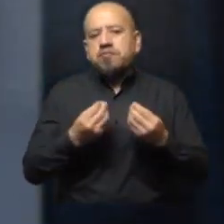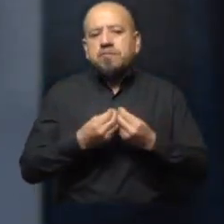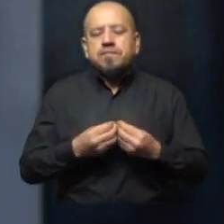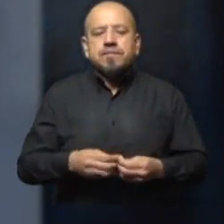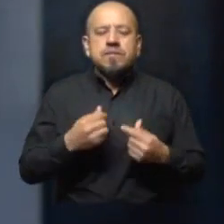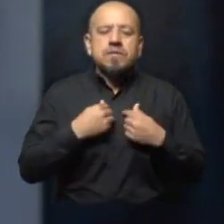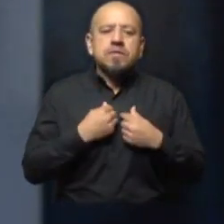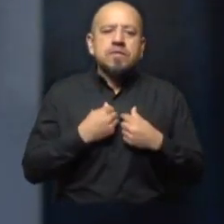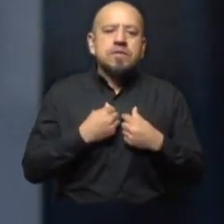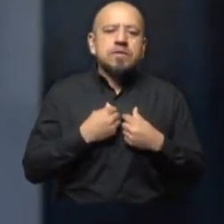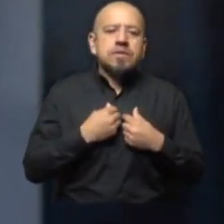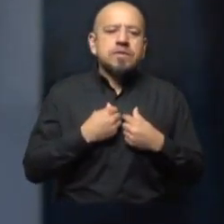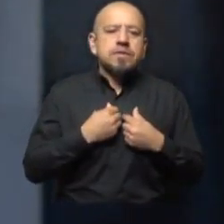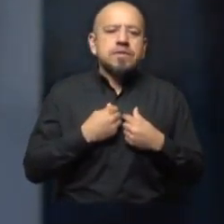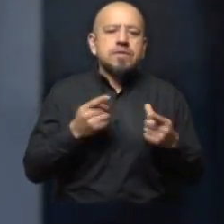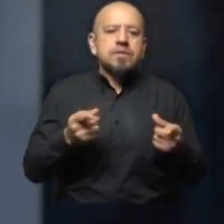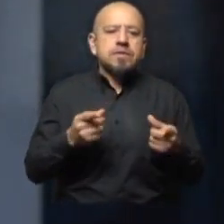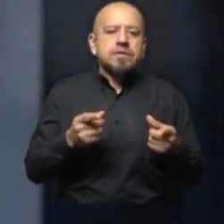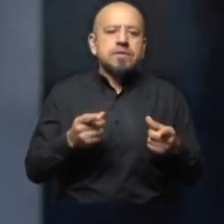muy este el monigote